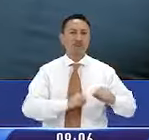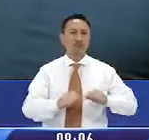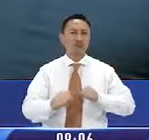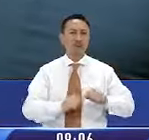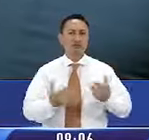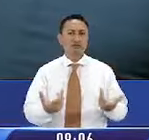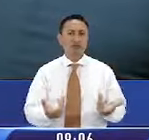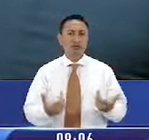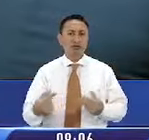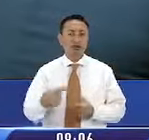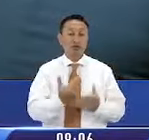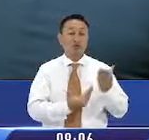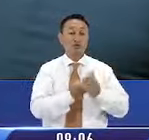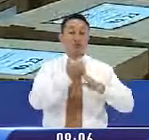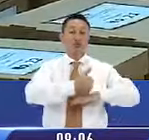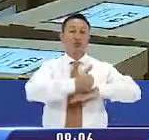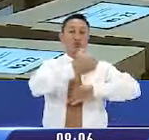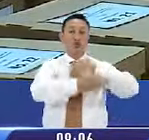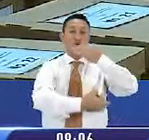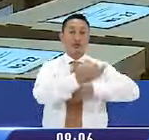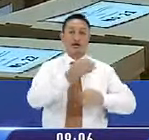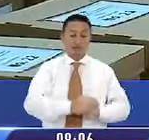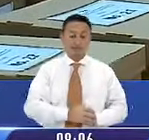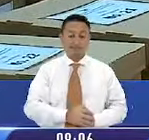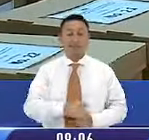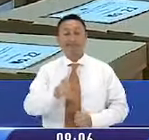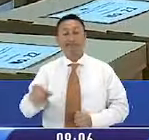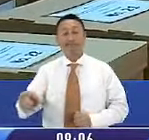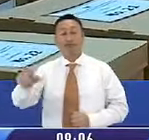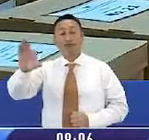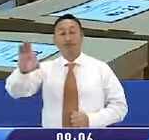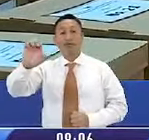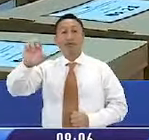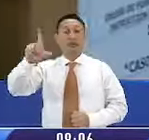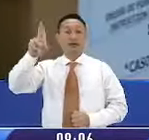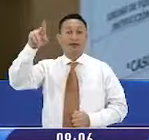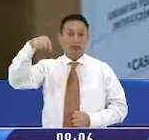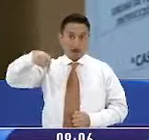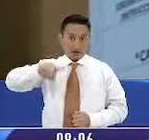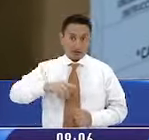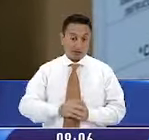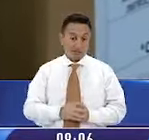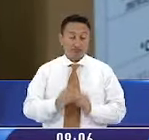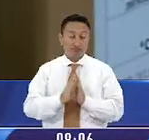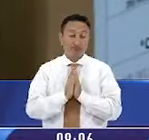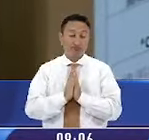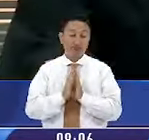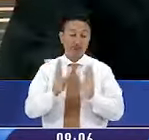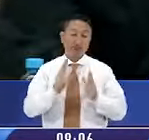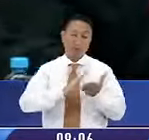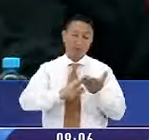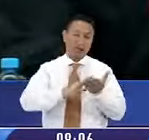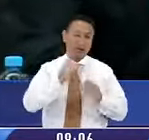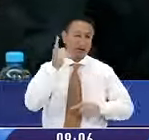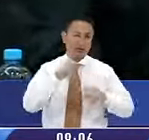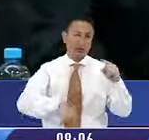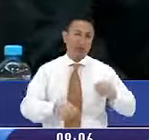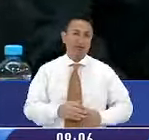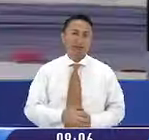celebrará con un nuevo juez tras la excusa presentada por el magistrado de la Corte Nacional de Justicia, Felipe